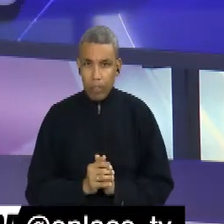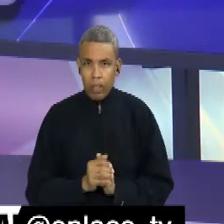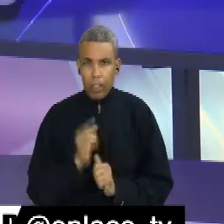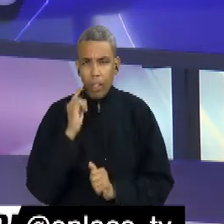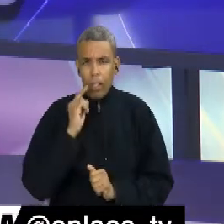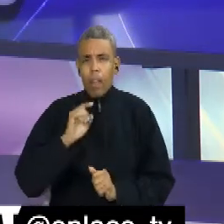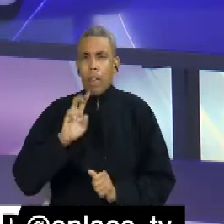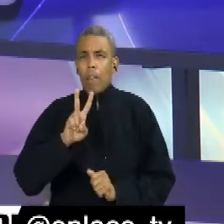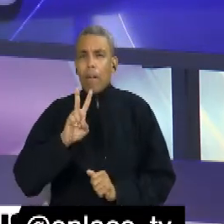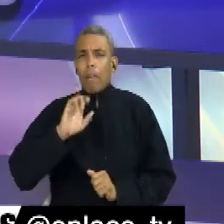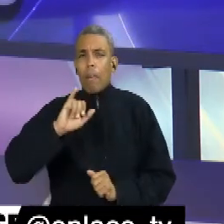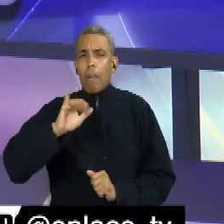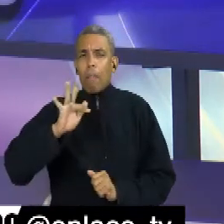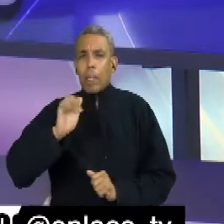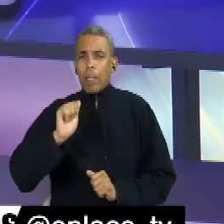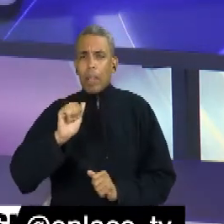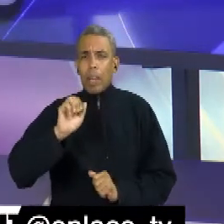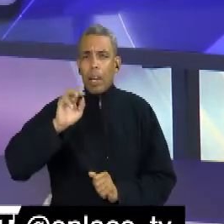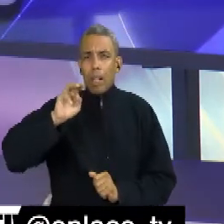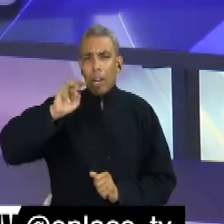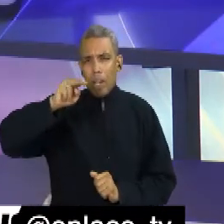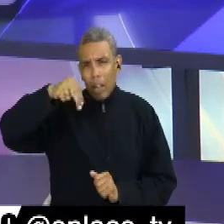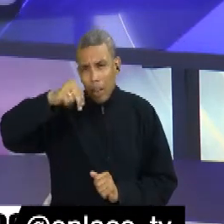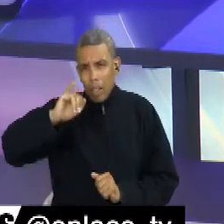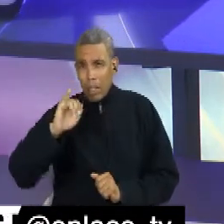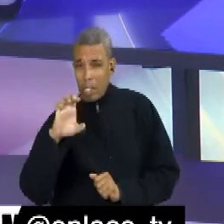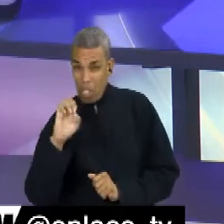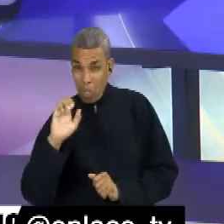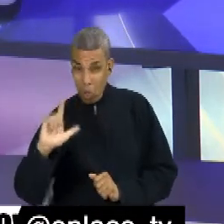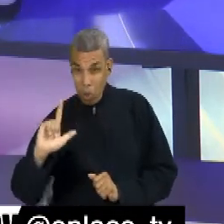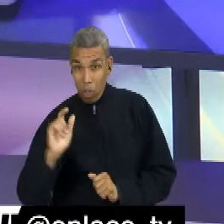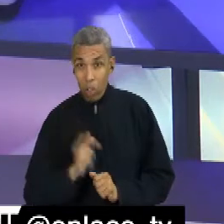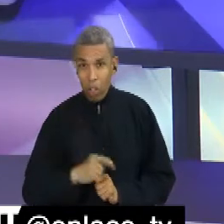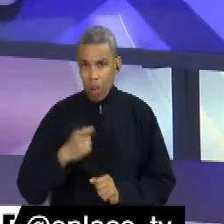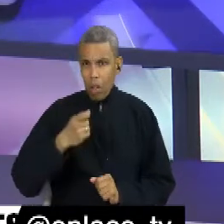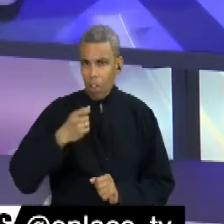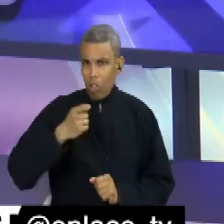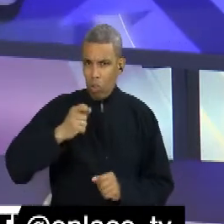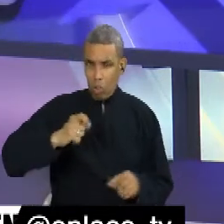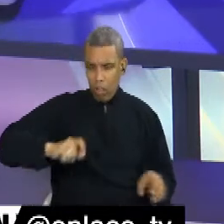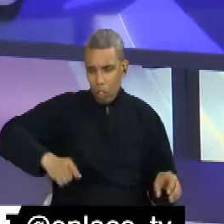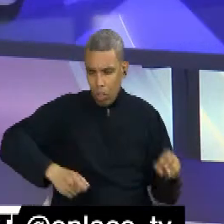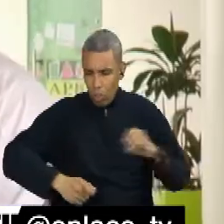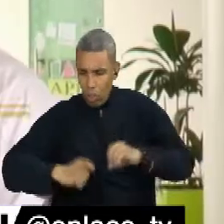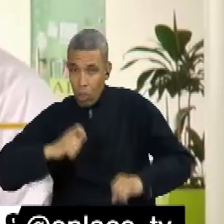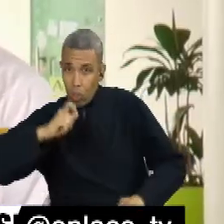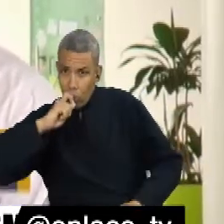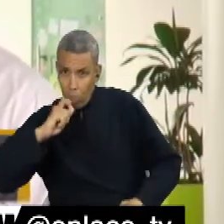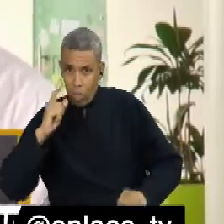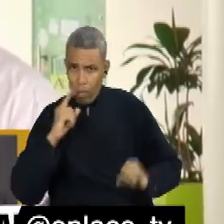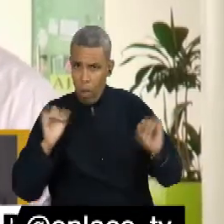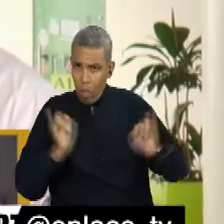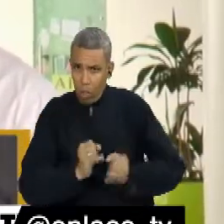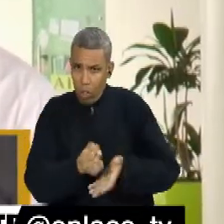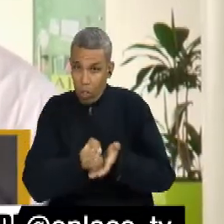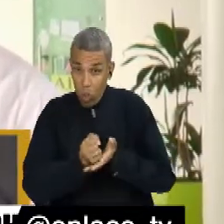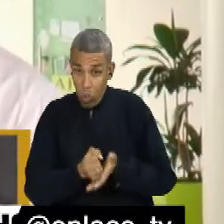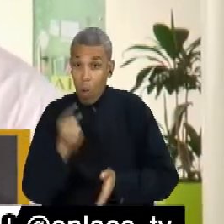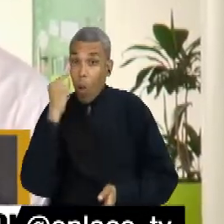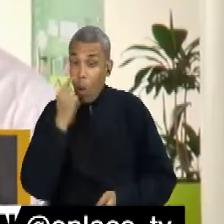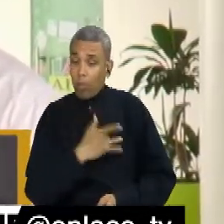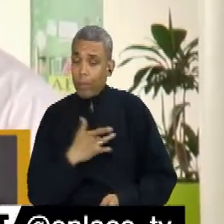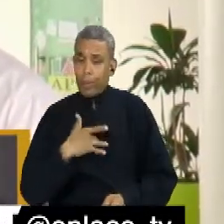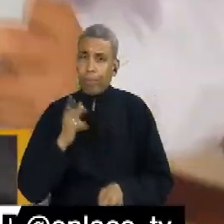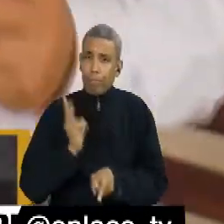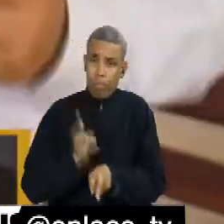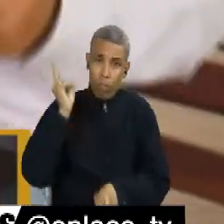francesa, medicamento que fue creado para adelgazar, su salud puede estar en peligro. La Secretaría de Salud Municipal